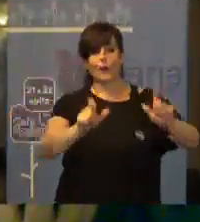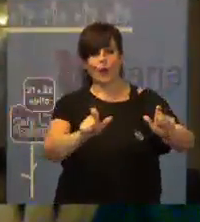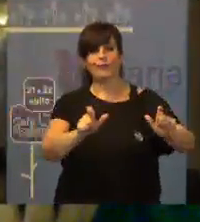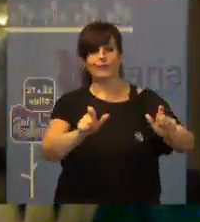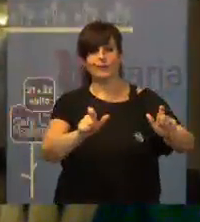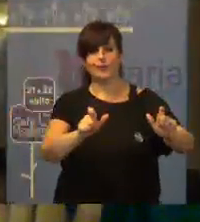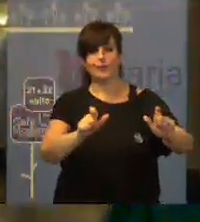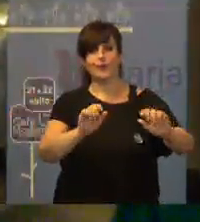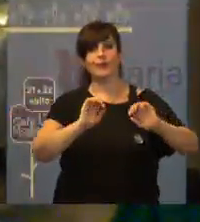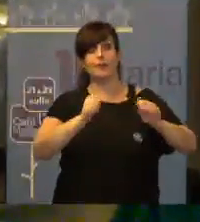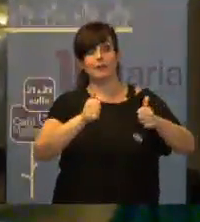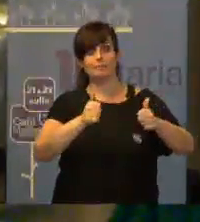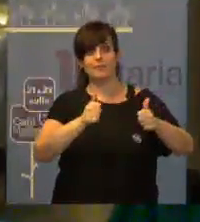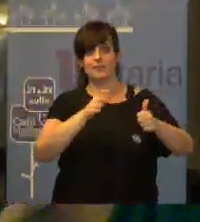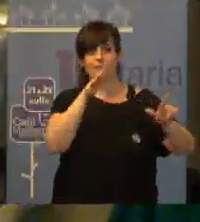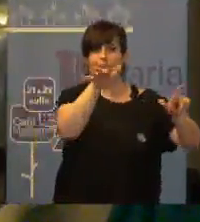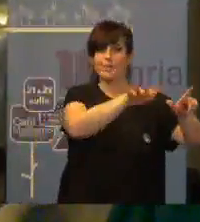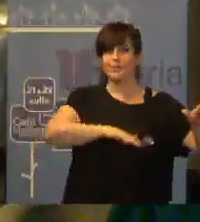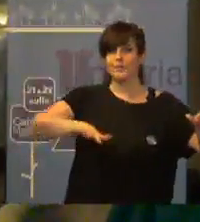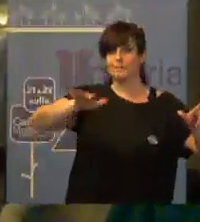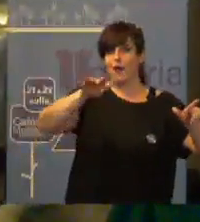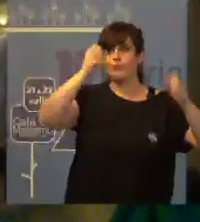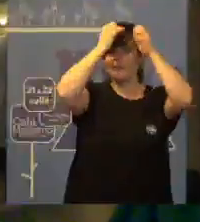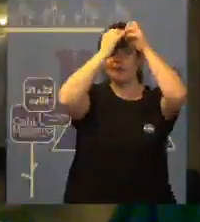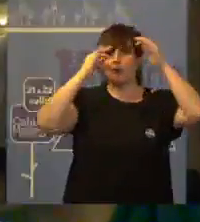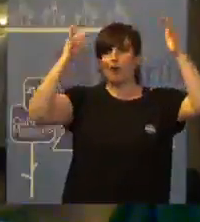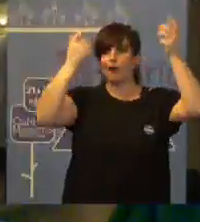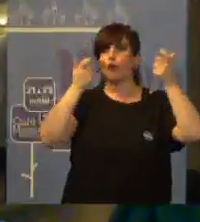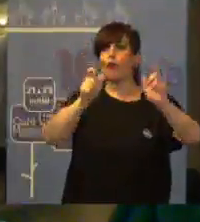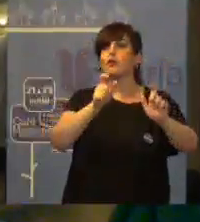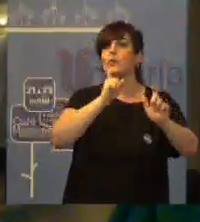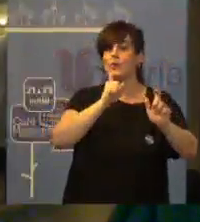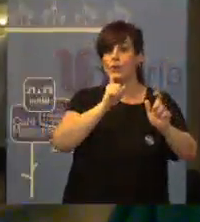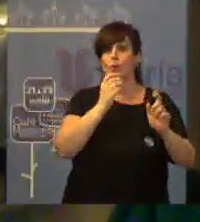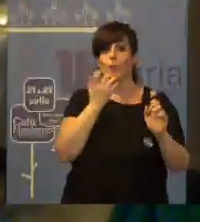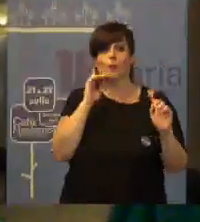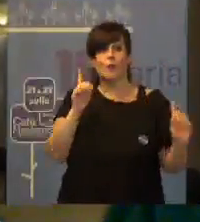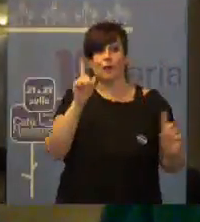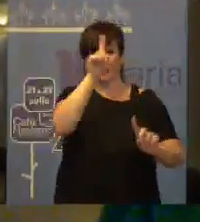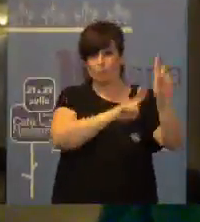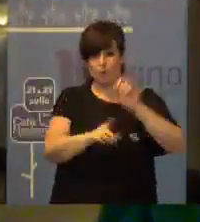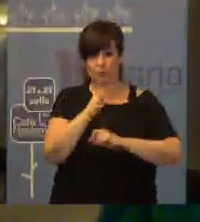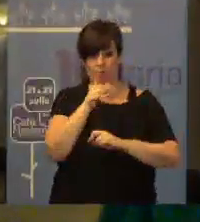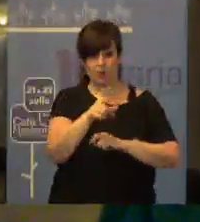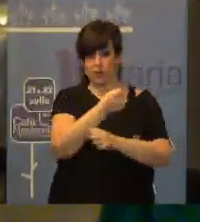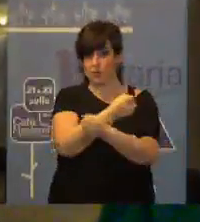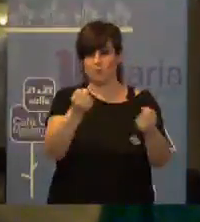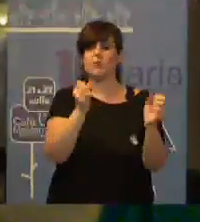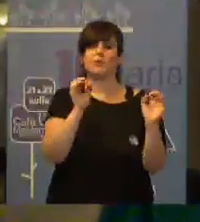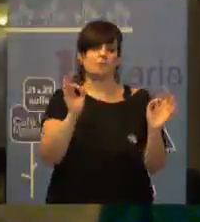propio conxunto do espacio. Si el problema está en que eso é imposible,